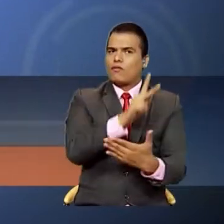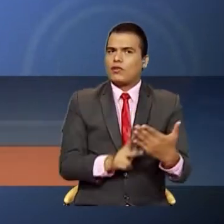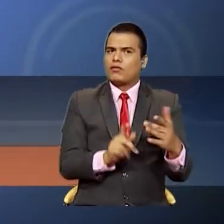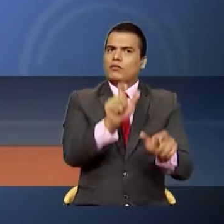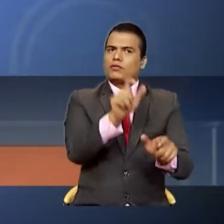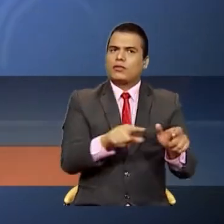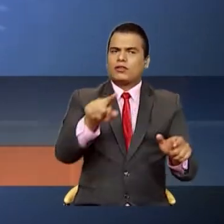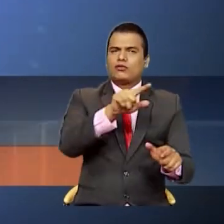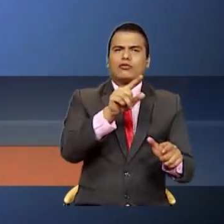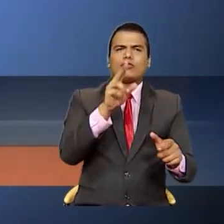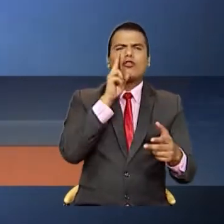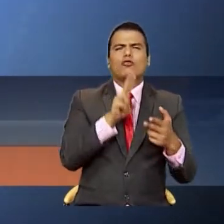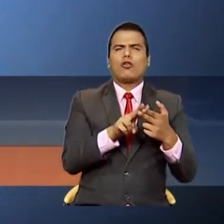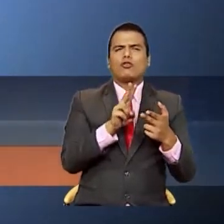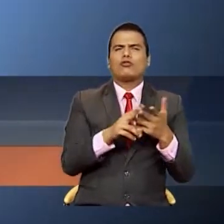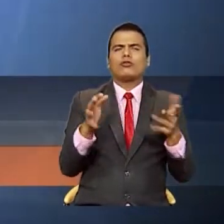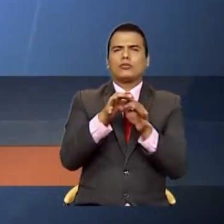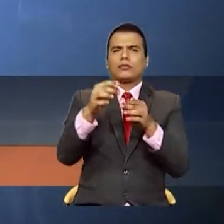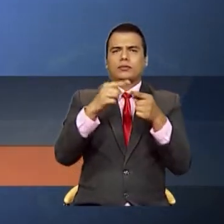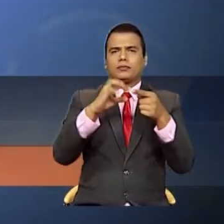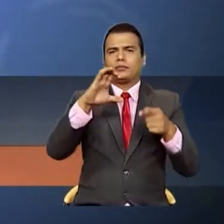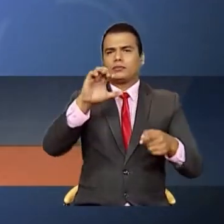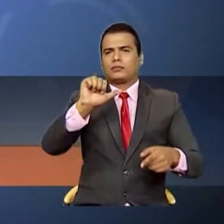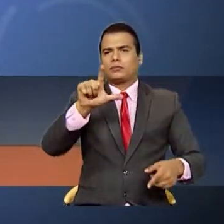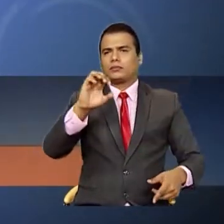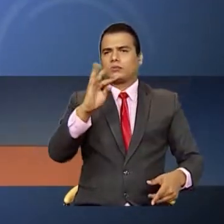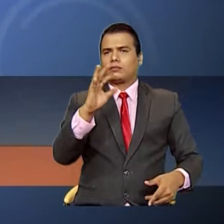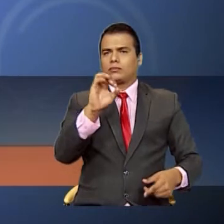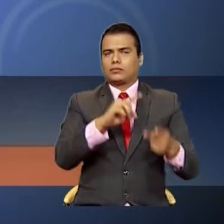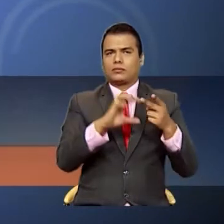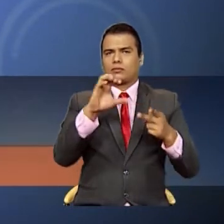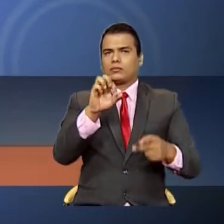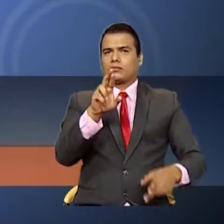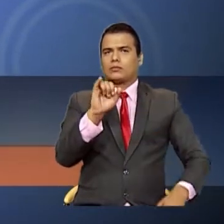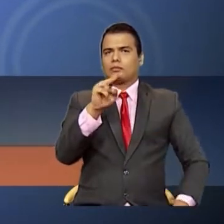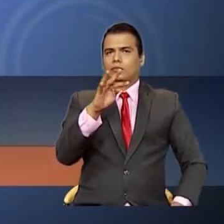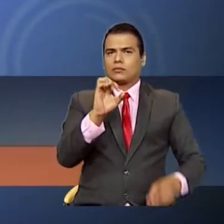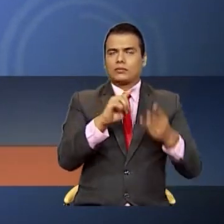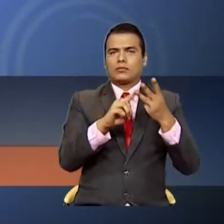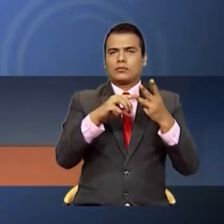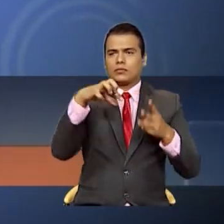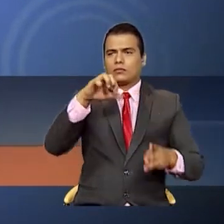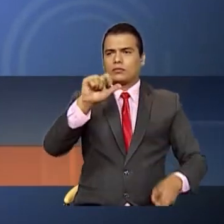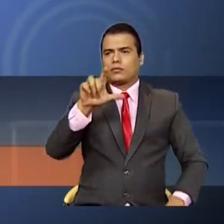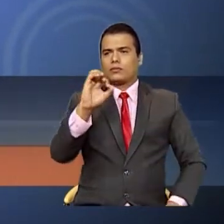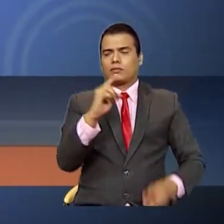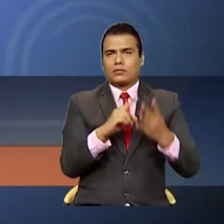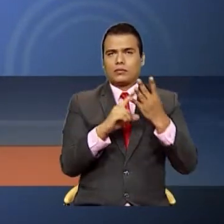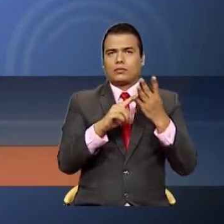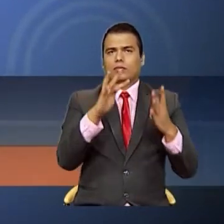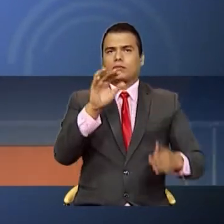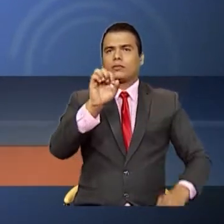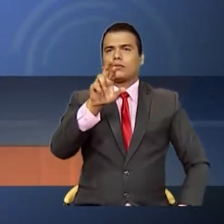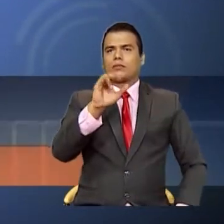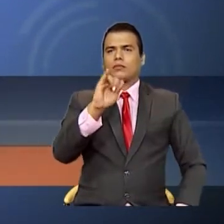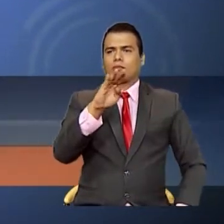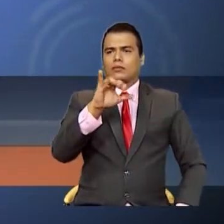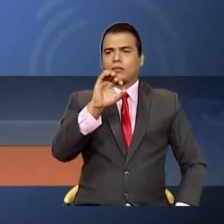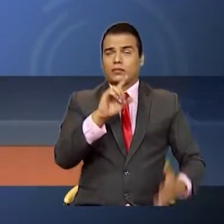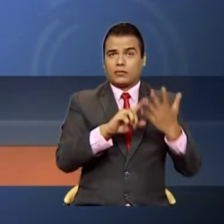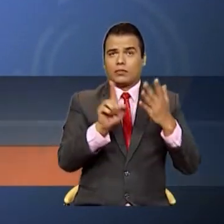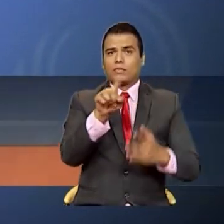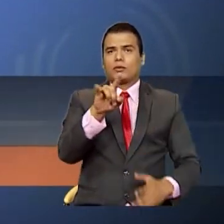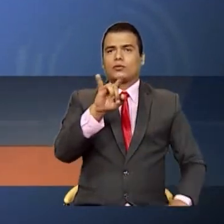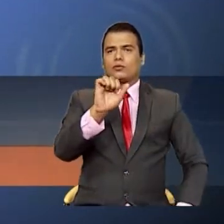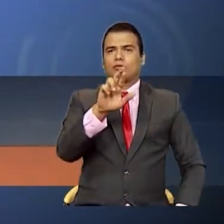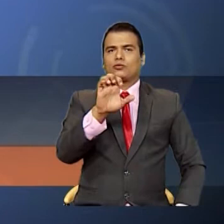en los municipios de Caloto, Corinto, El Palo, Toribío, Suárez, Jambaló y otros del